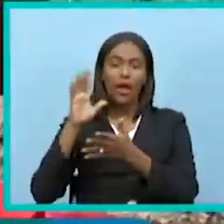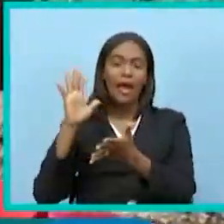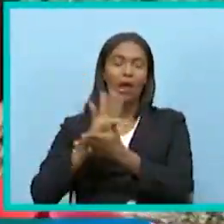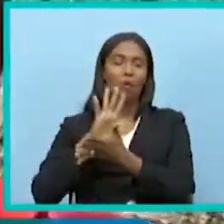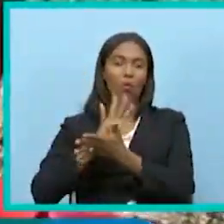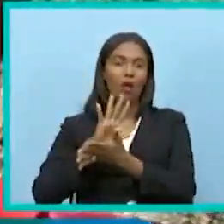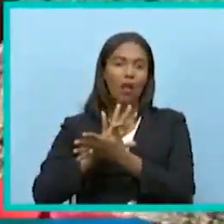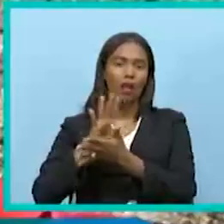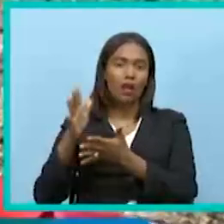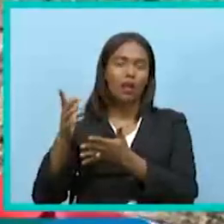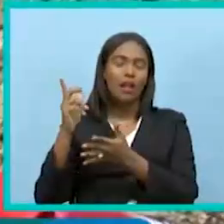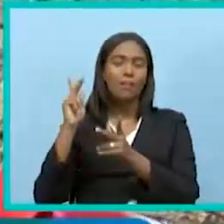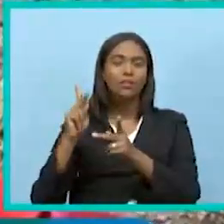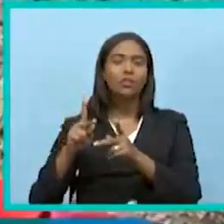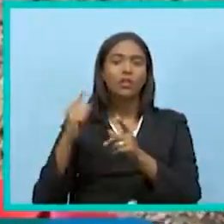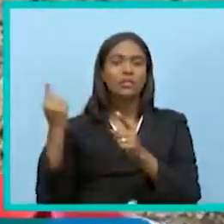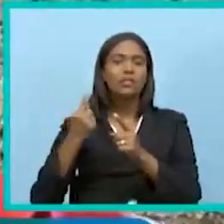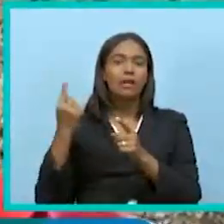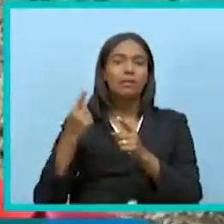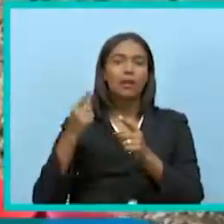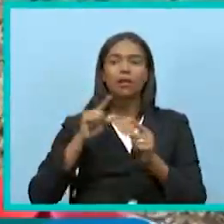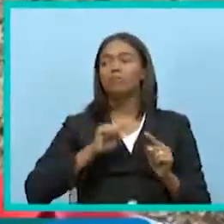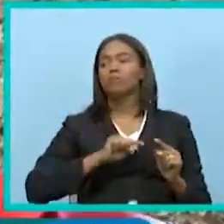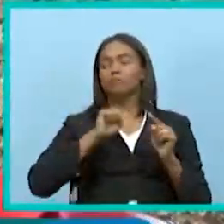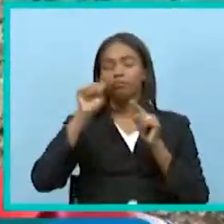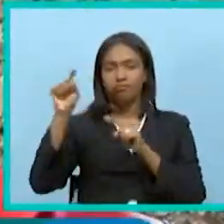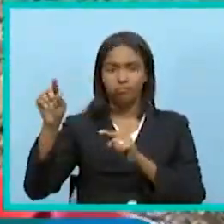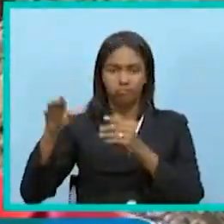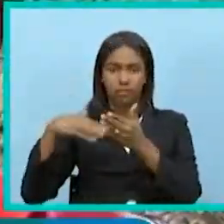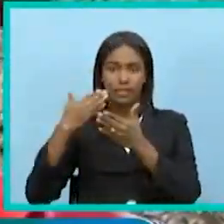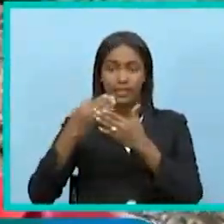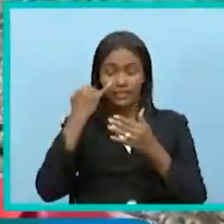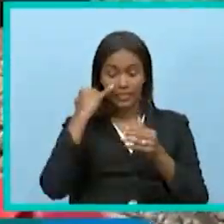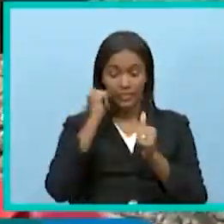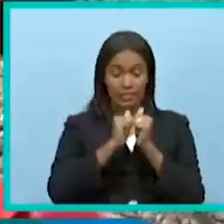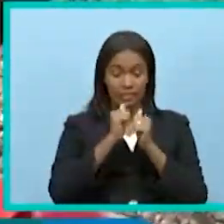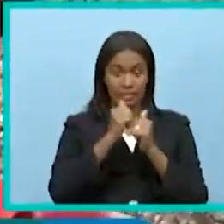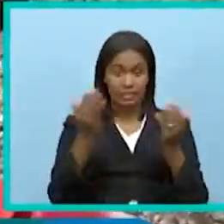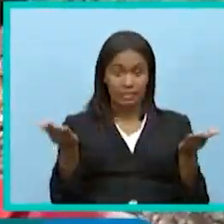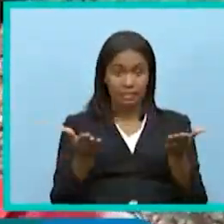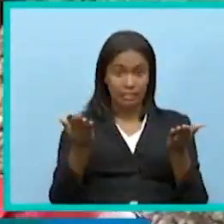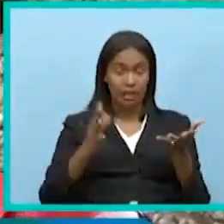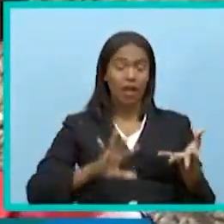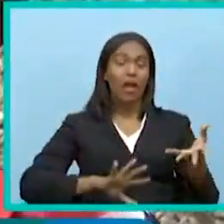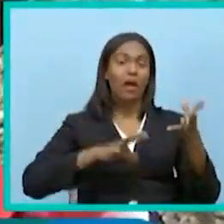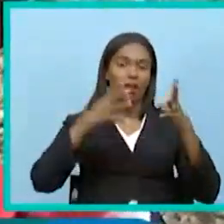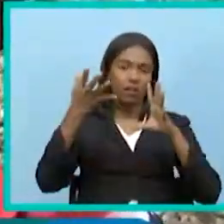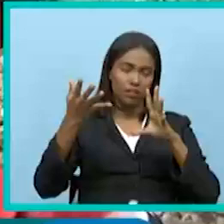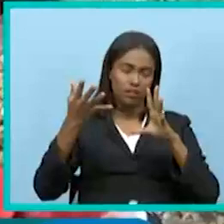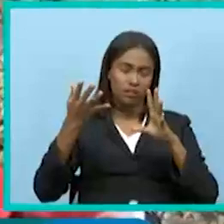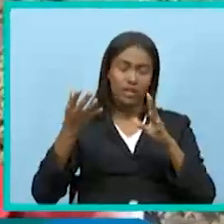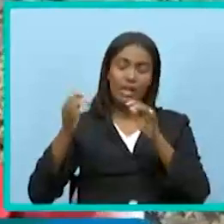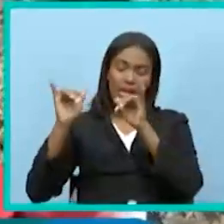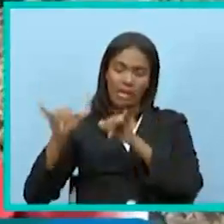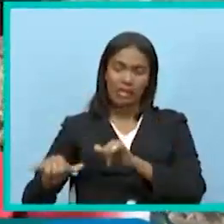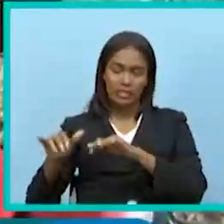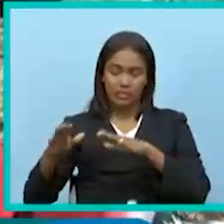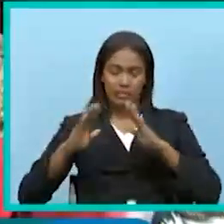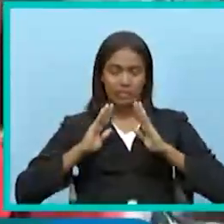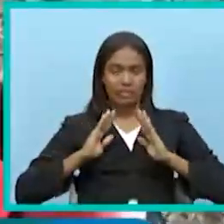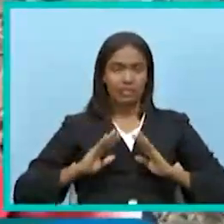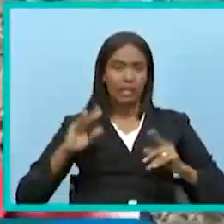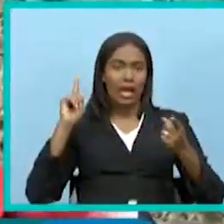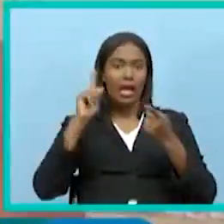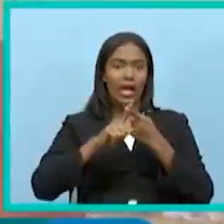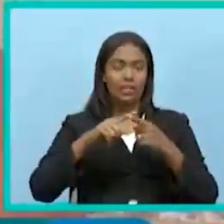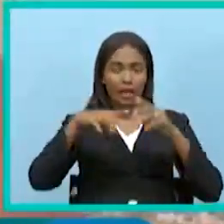gente va huyendo allá, si se altera la cosa y se complican, y van ahí y se quedan tranquilos hasta que